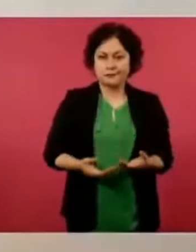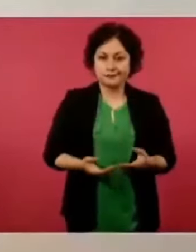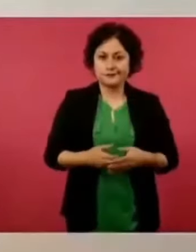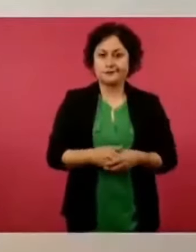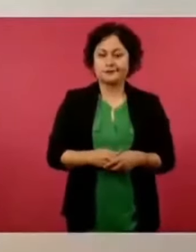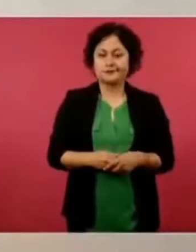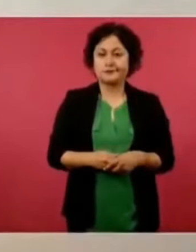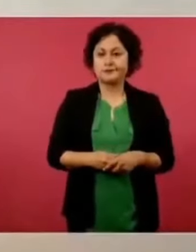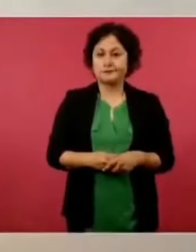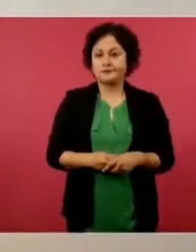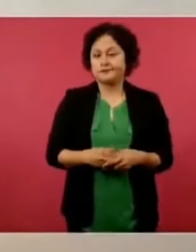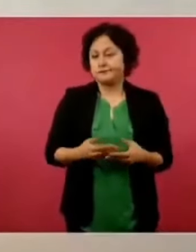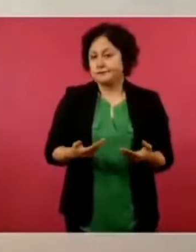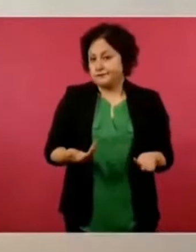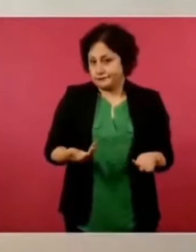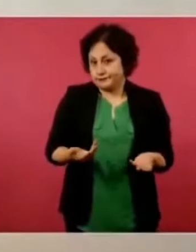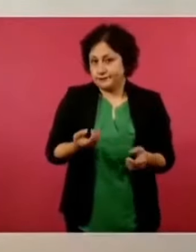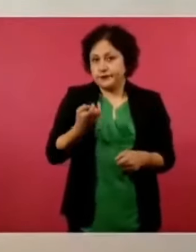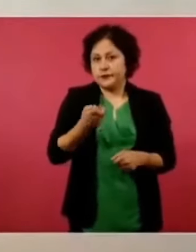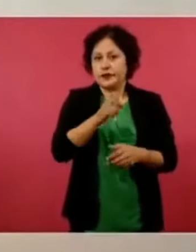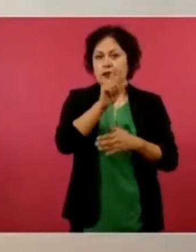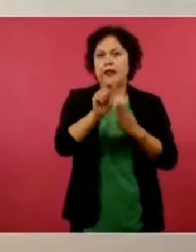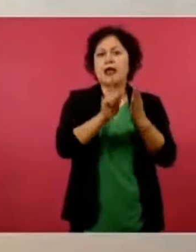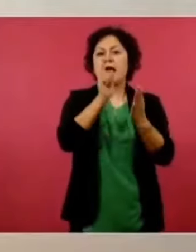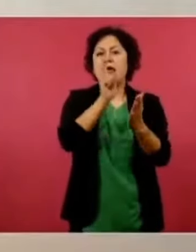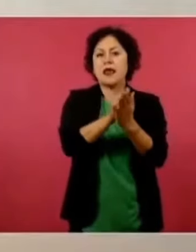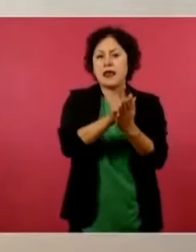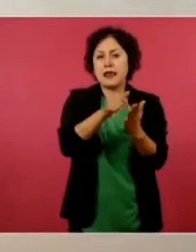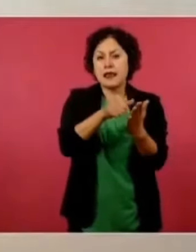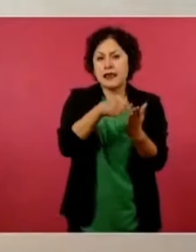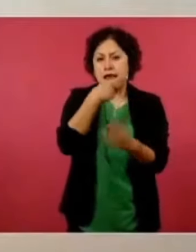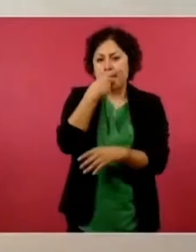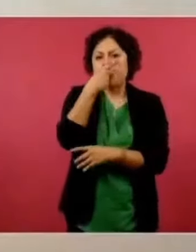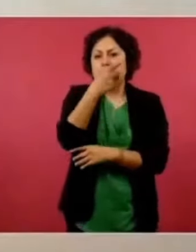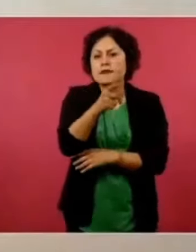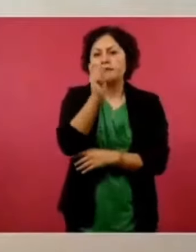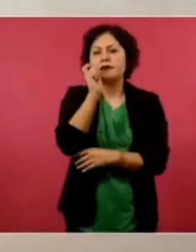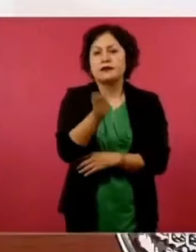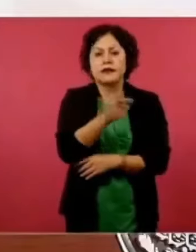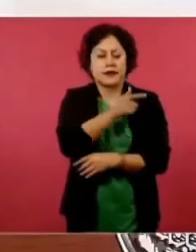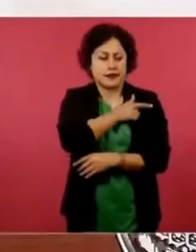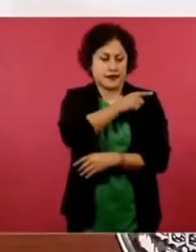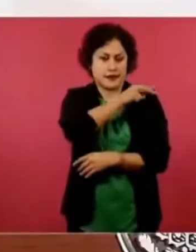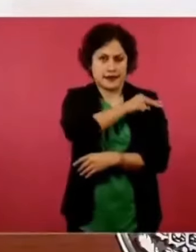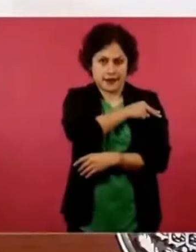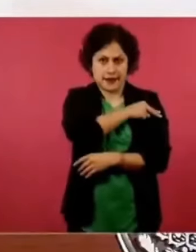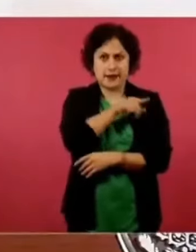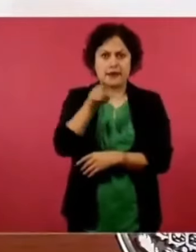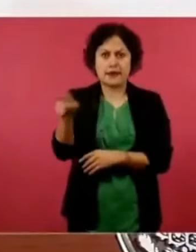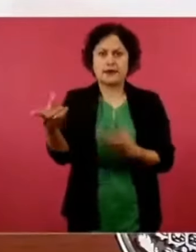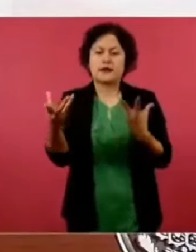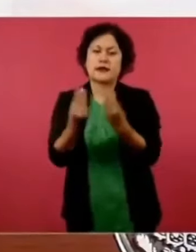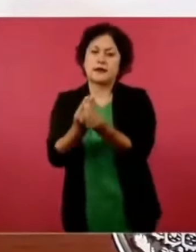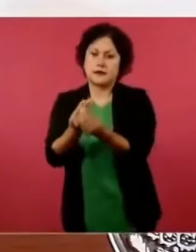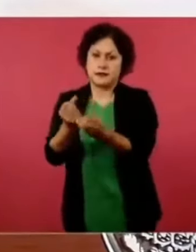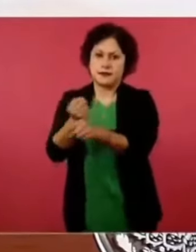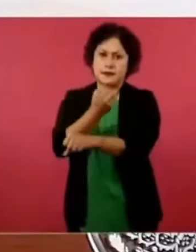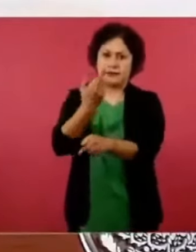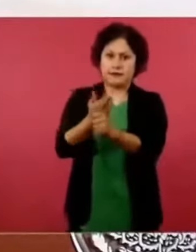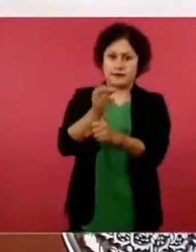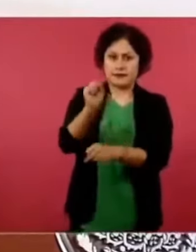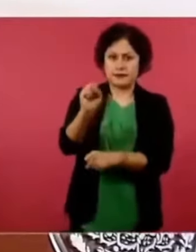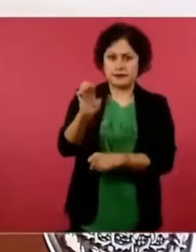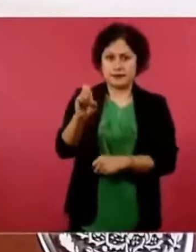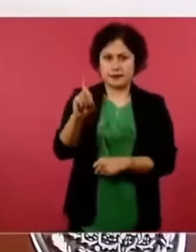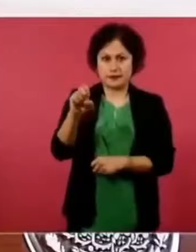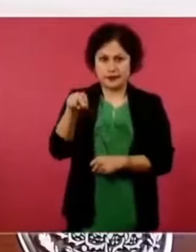que permitía que la guardia nacional dependiera en la secretaría de la defensa y le